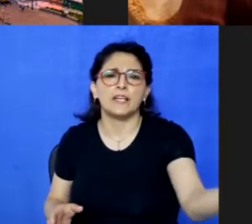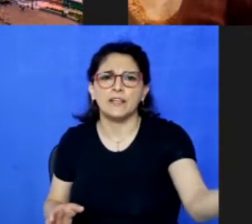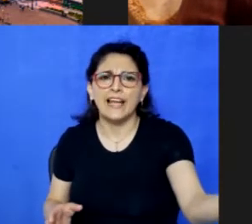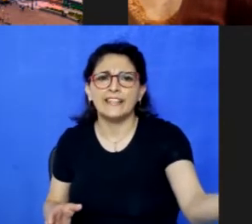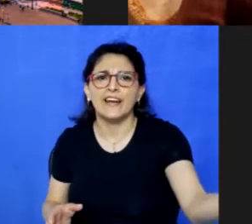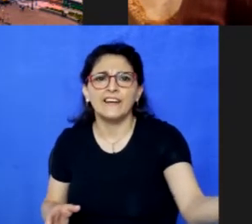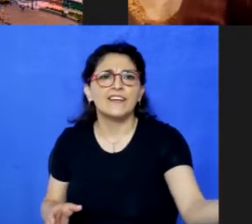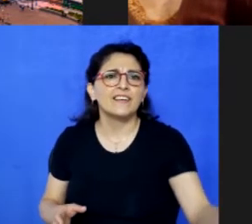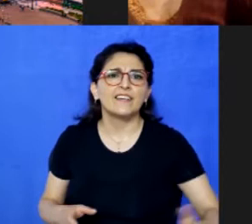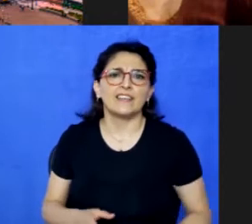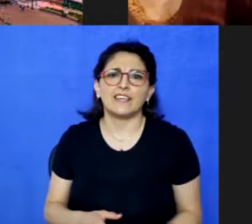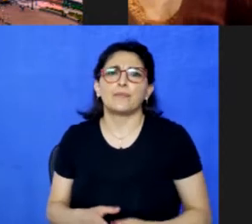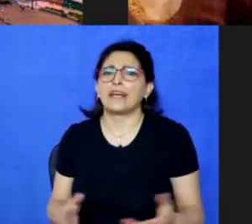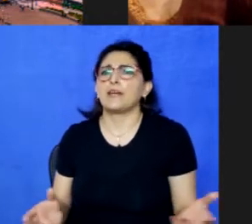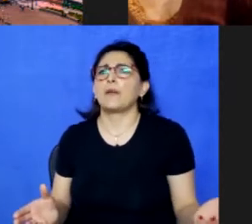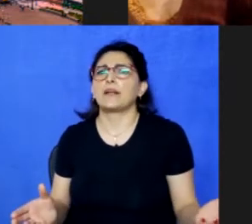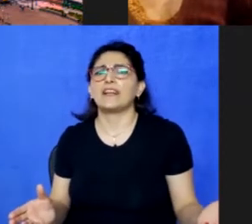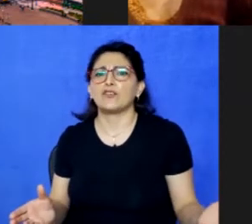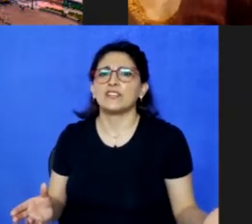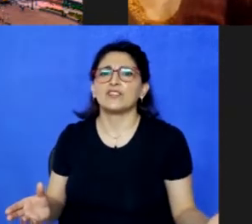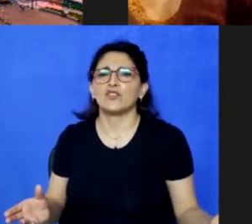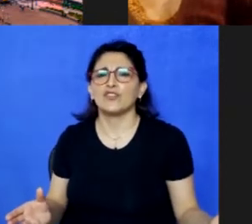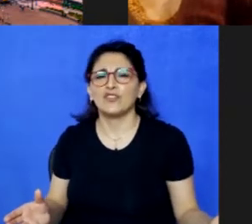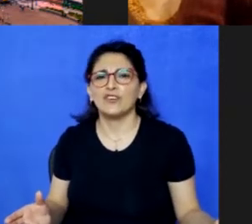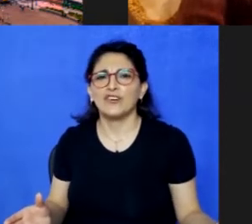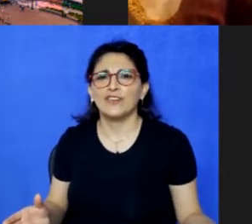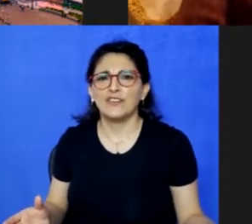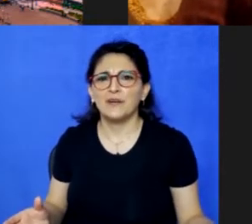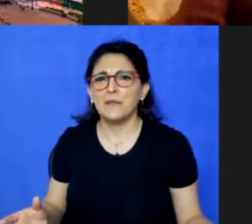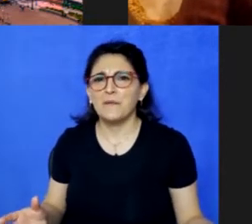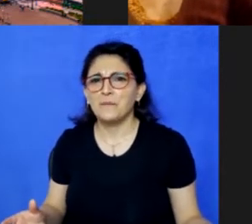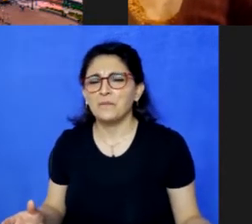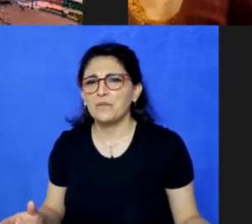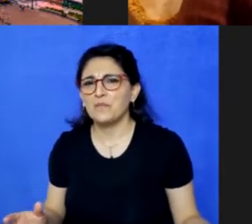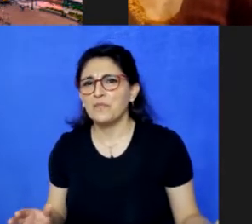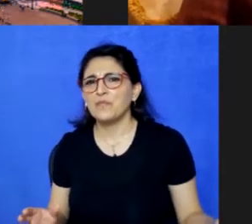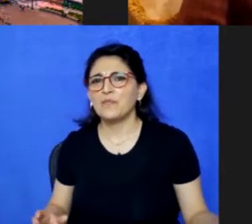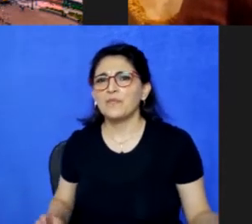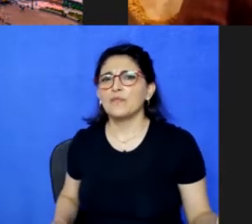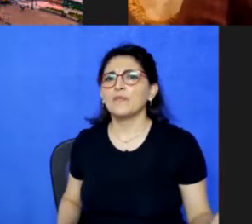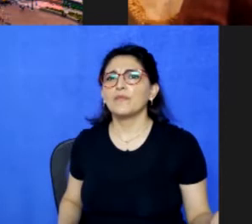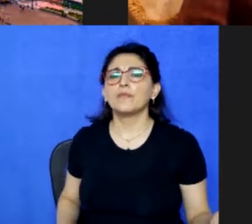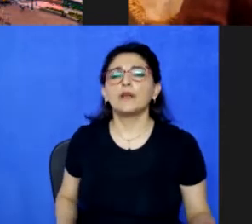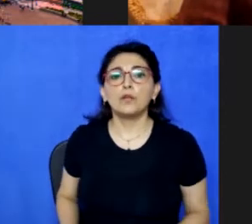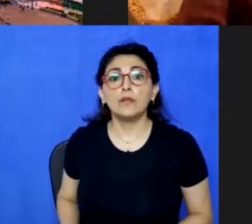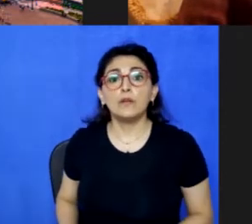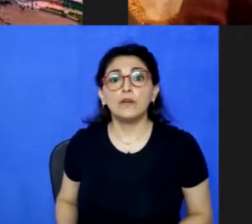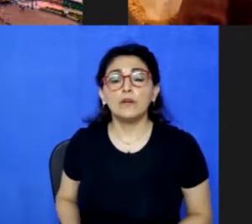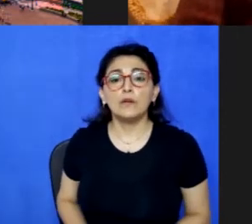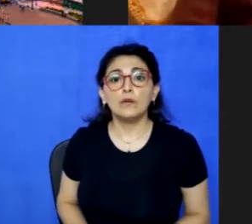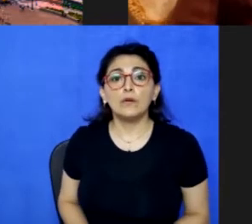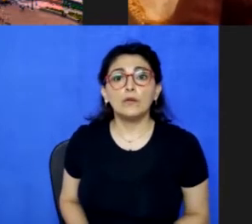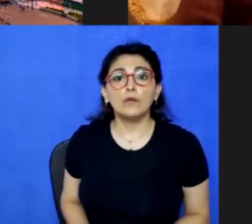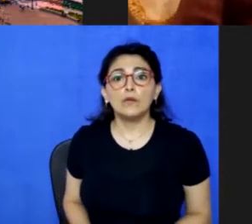vivir en Italia. ¿Para qué voy a aprender? La próxima, no, yo no voy a trabajar más. Por lo menos